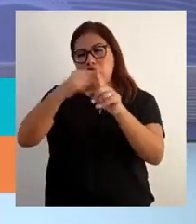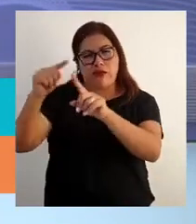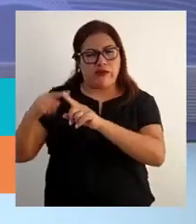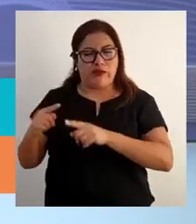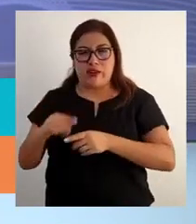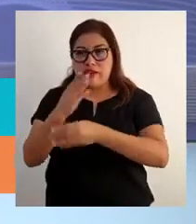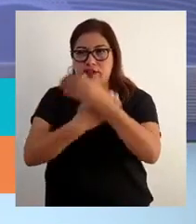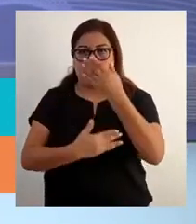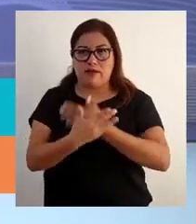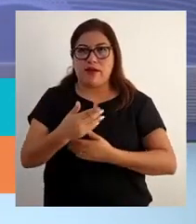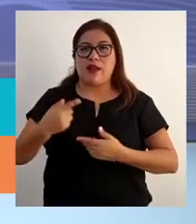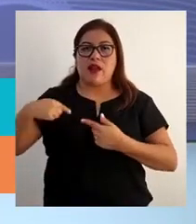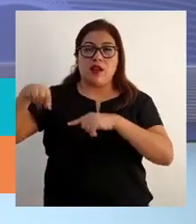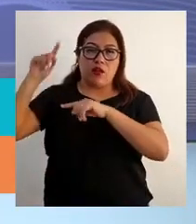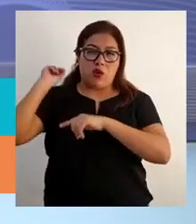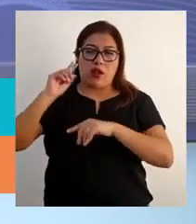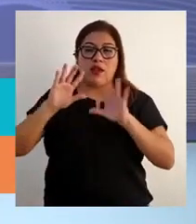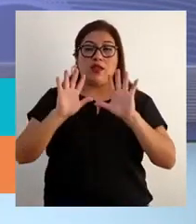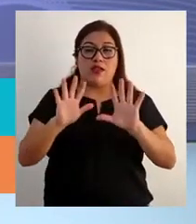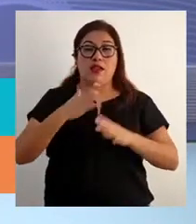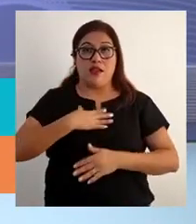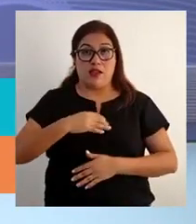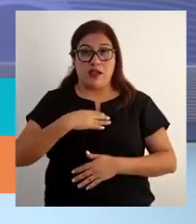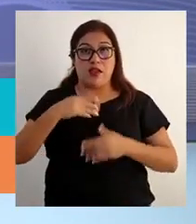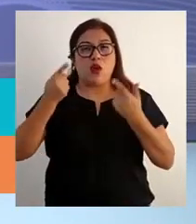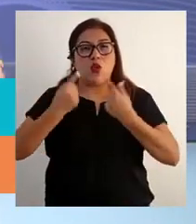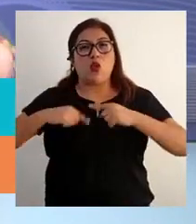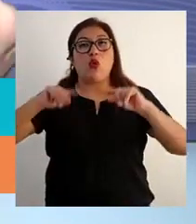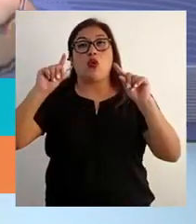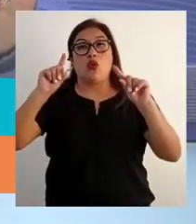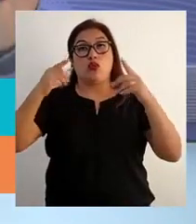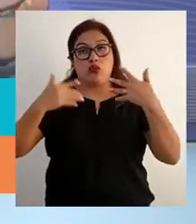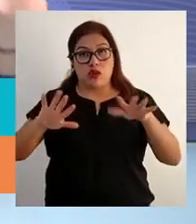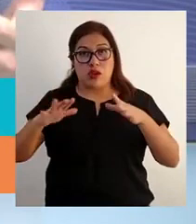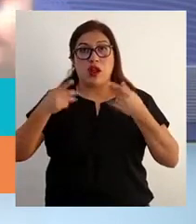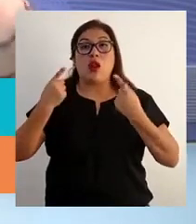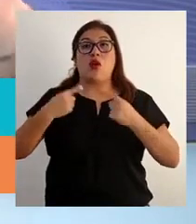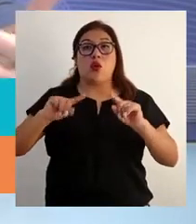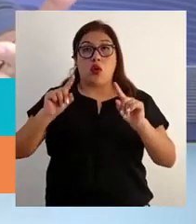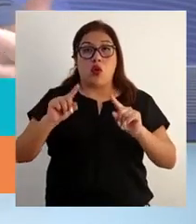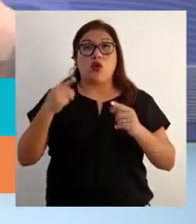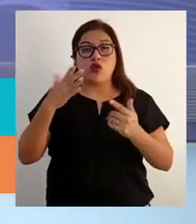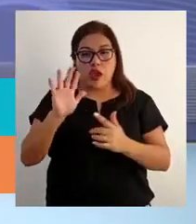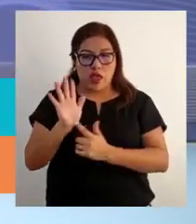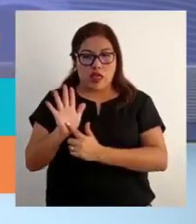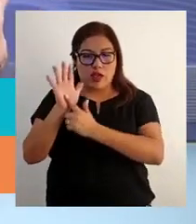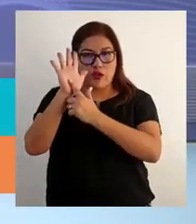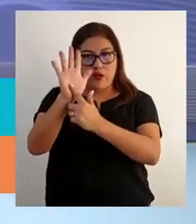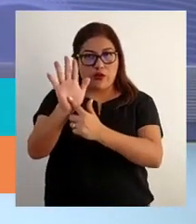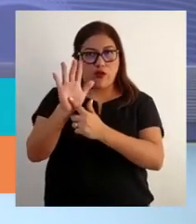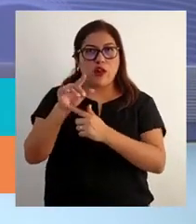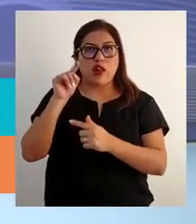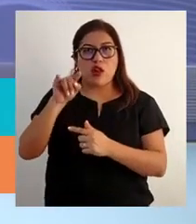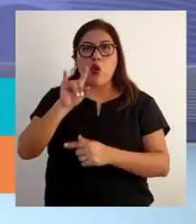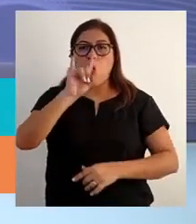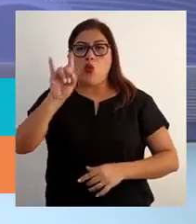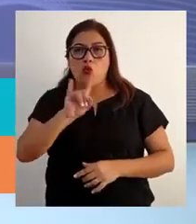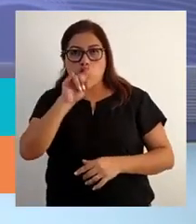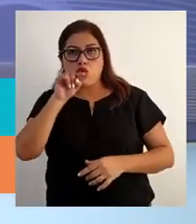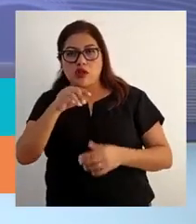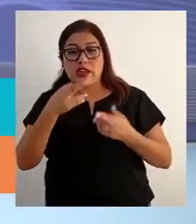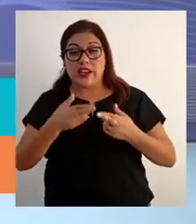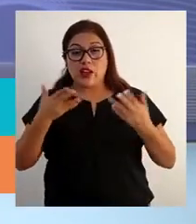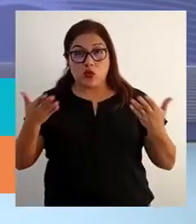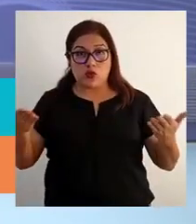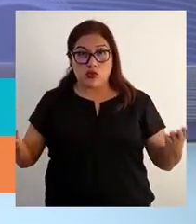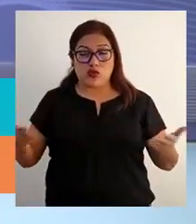años, querida Vilma y querido Enrique, logramos, a través de la demostración fáctica, ¿no?, de la utilidad de este recurso,